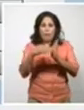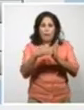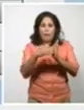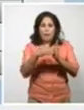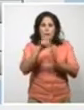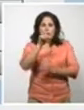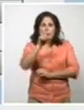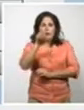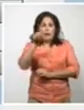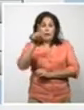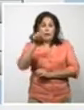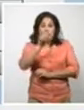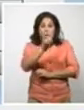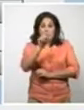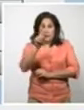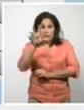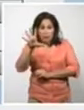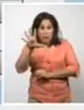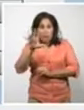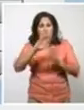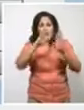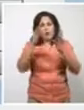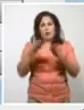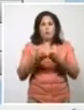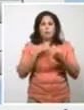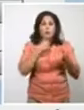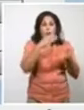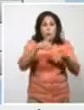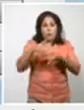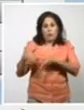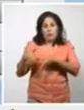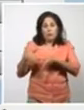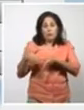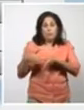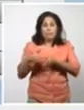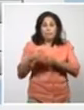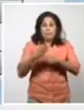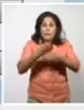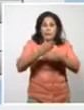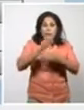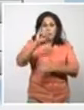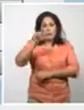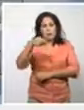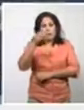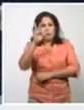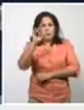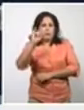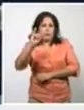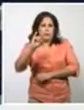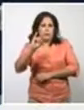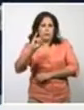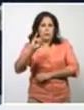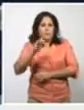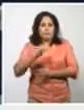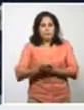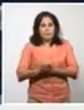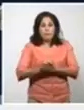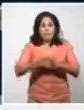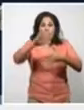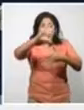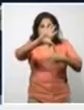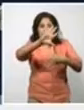302.115 fallecidos en el mundo, letalidad de 6,86. La región de las